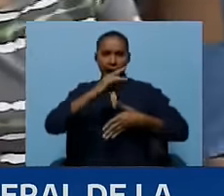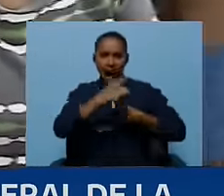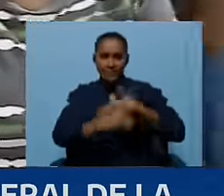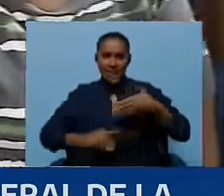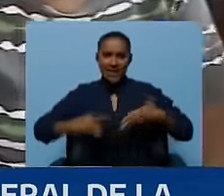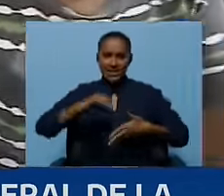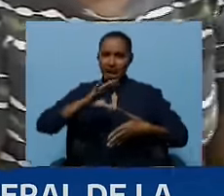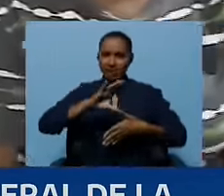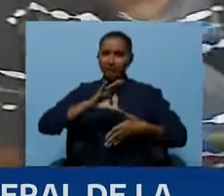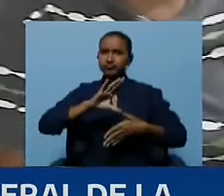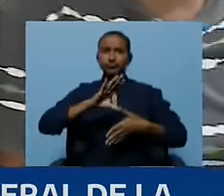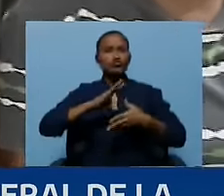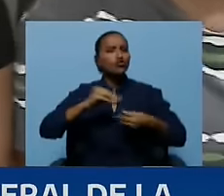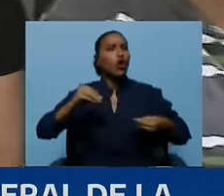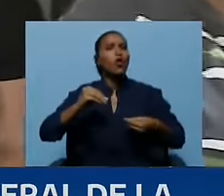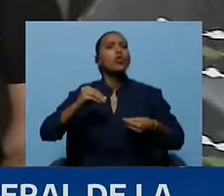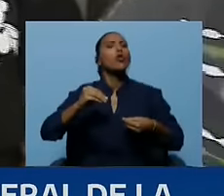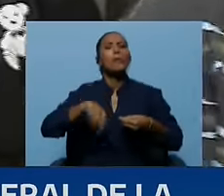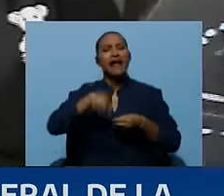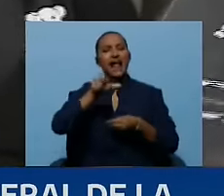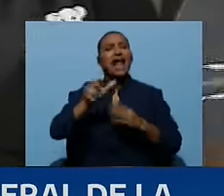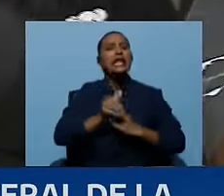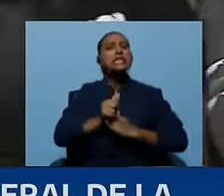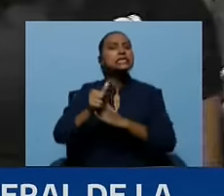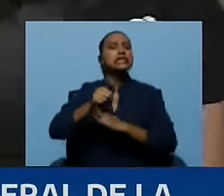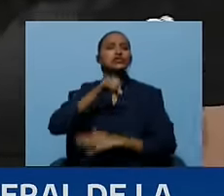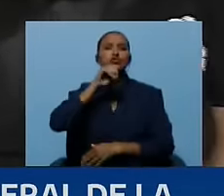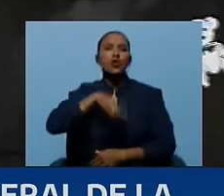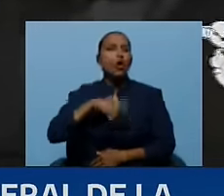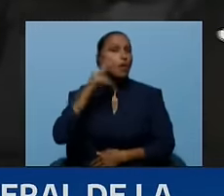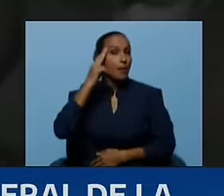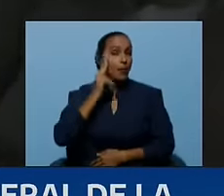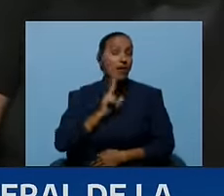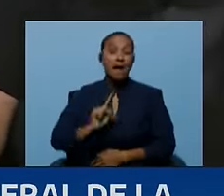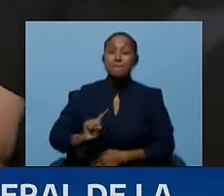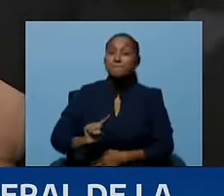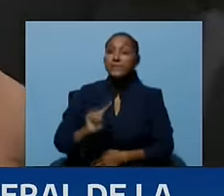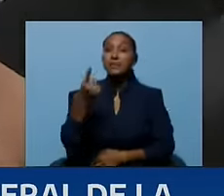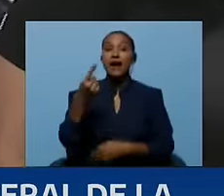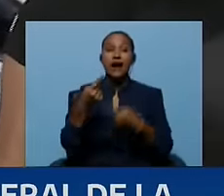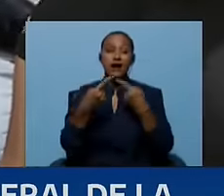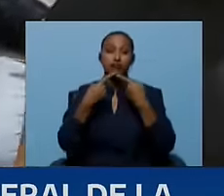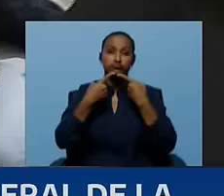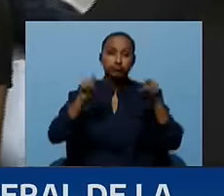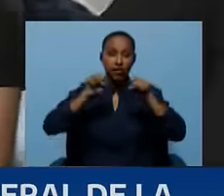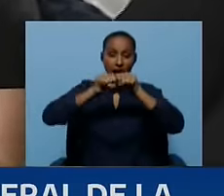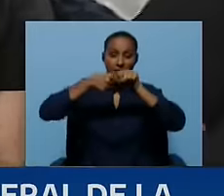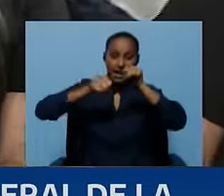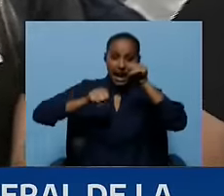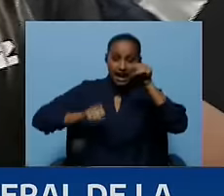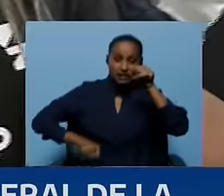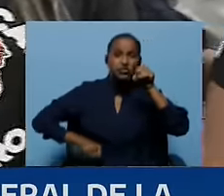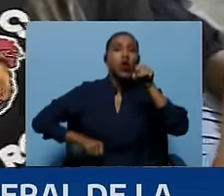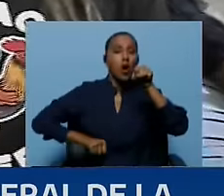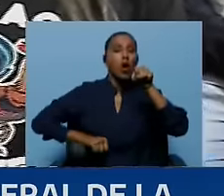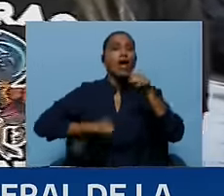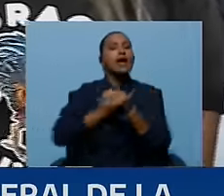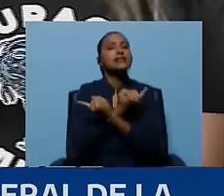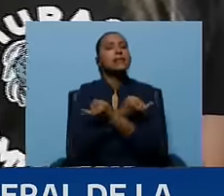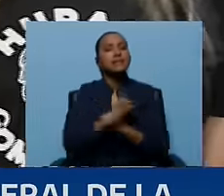Siempre fue así para los libertadores. Desde su primera declaración de independencia, el 5 de julio de